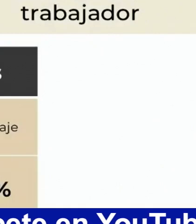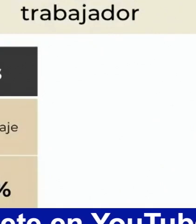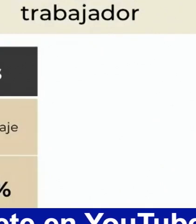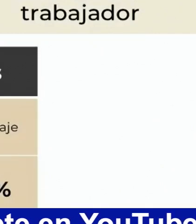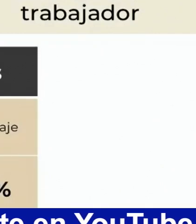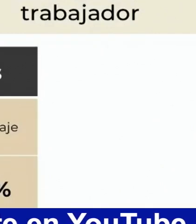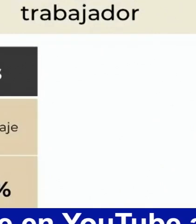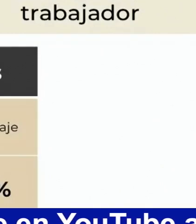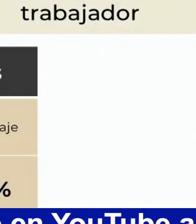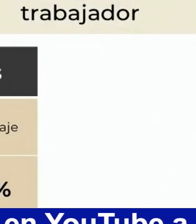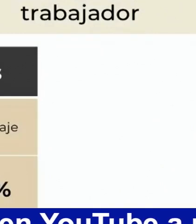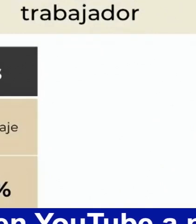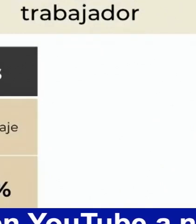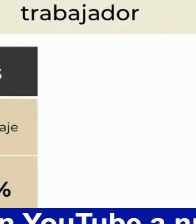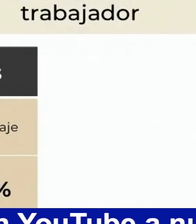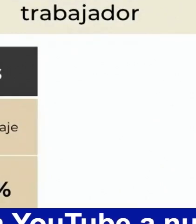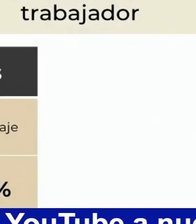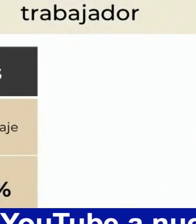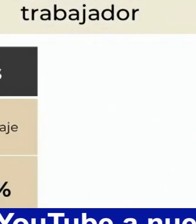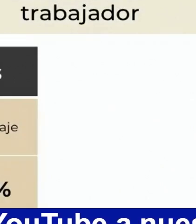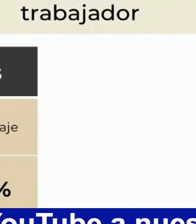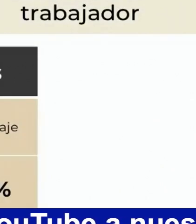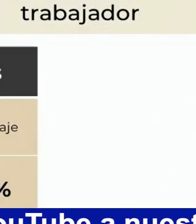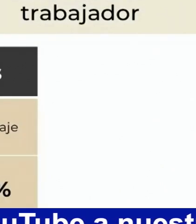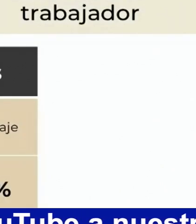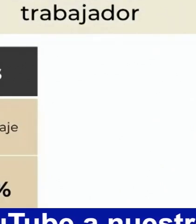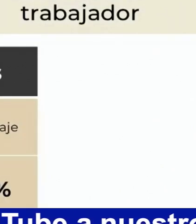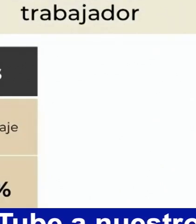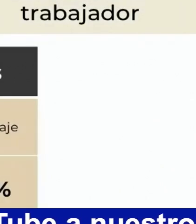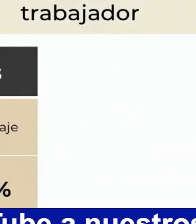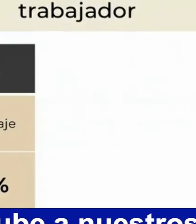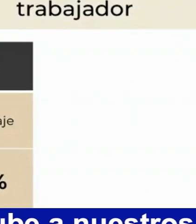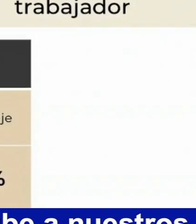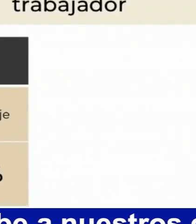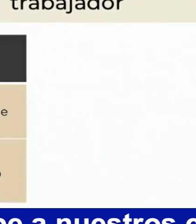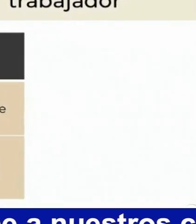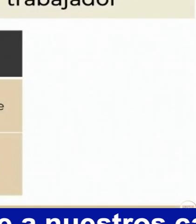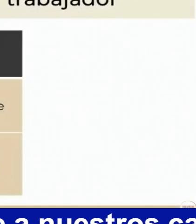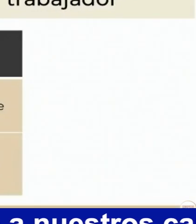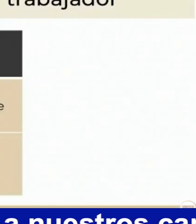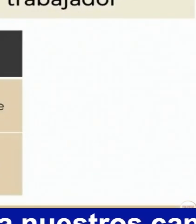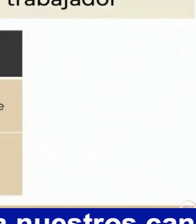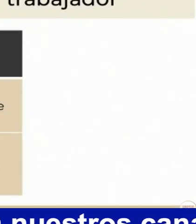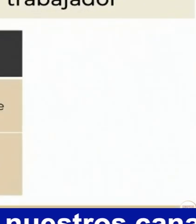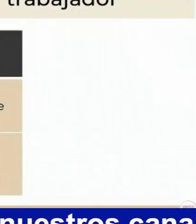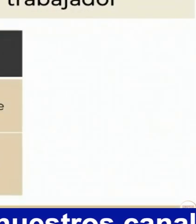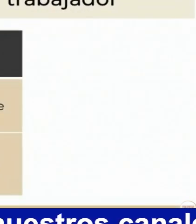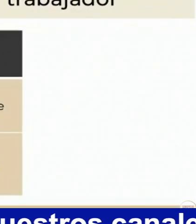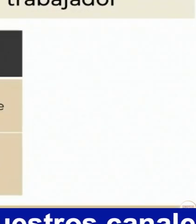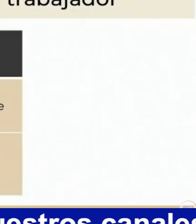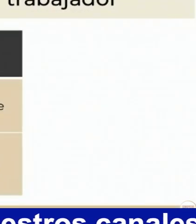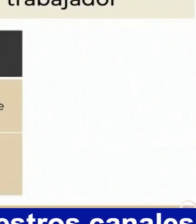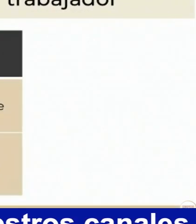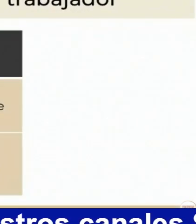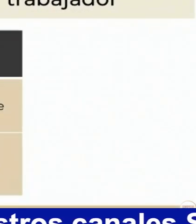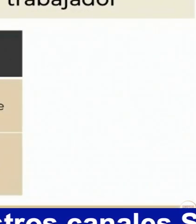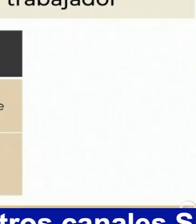por figuras de subcontratación, de outsourcing o de insourcing. ¿Por qué? Porque